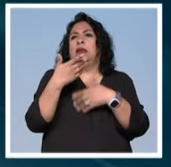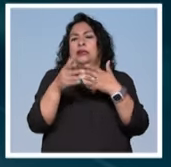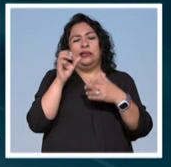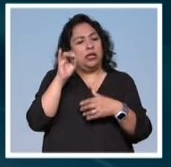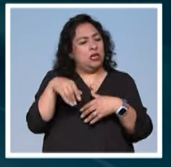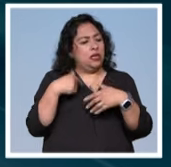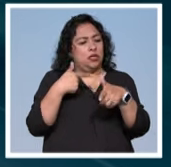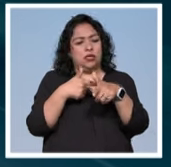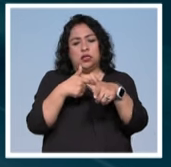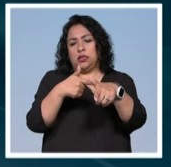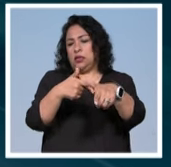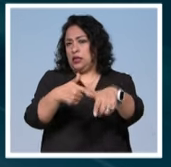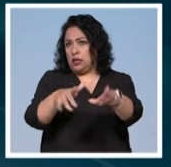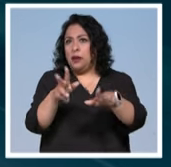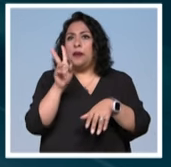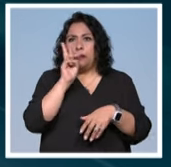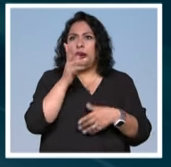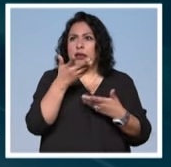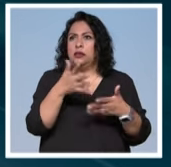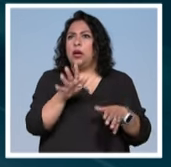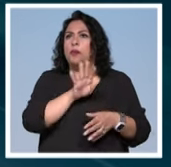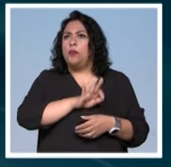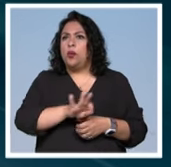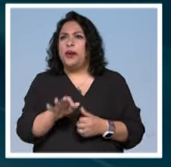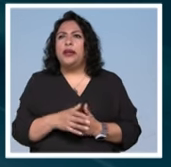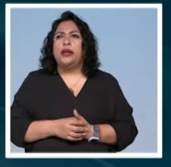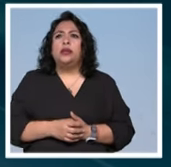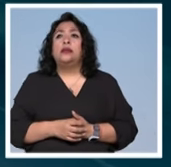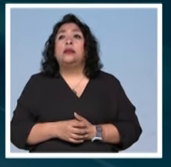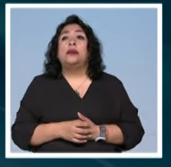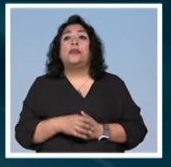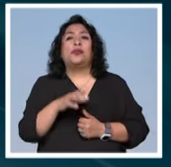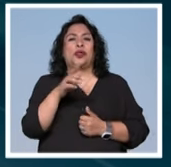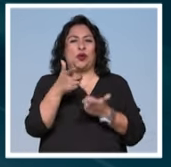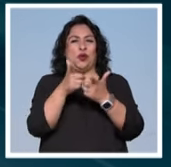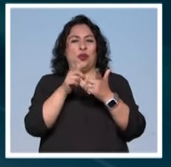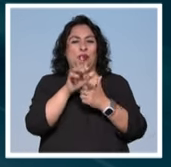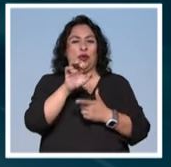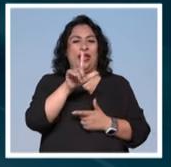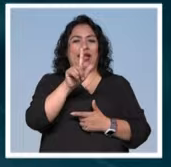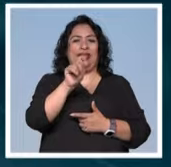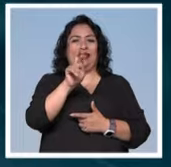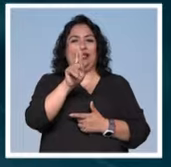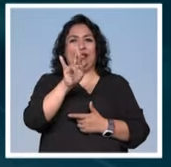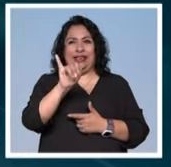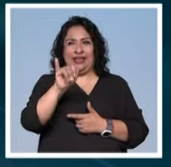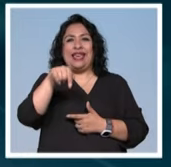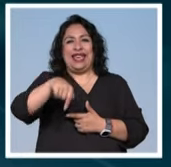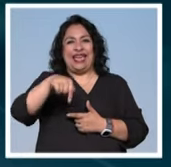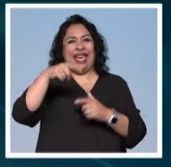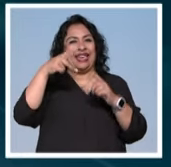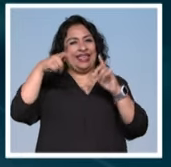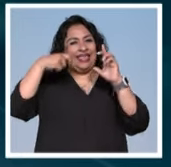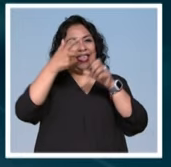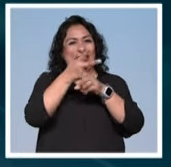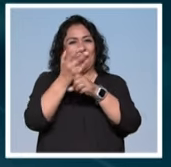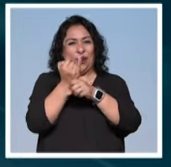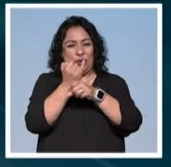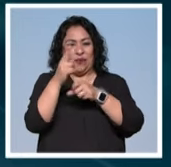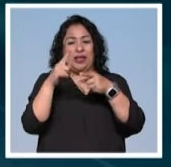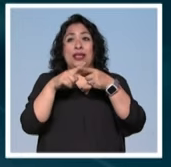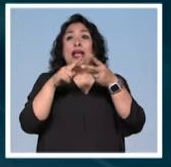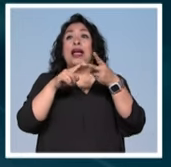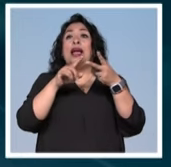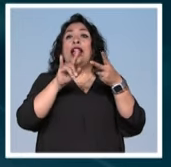completamente y ya puedes ver por ejemplo eh El Tri hay un documental que le hicimos aquí en canal 22 hay un